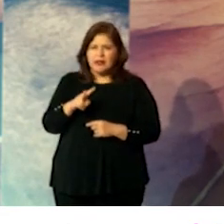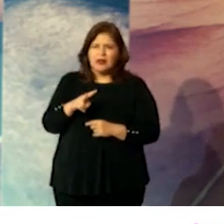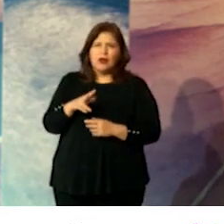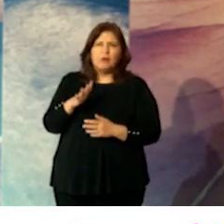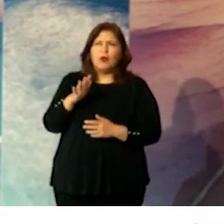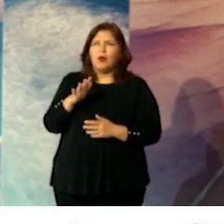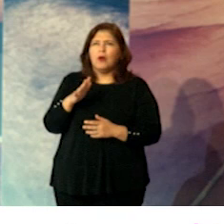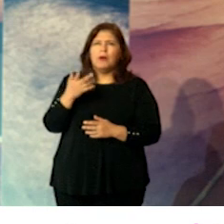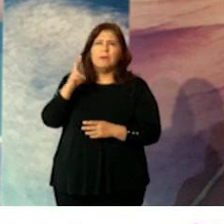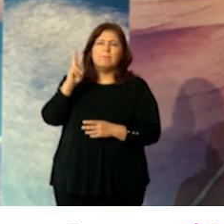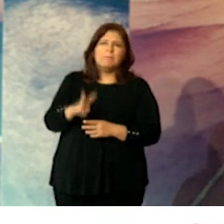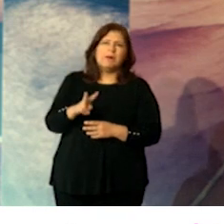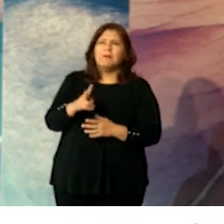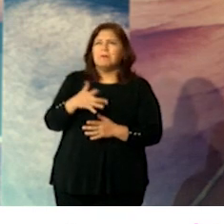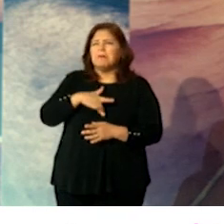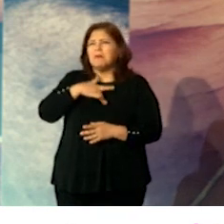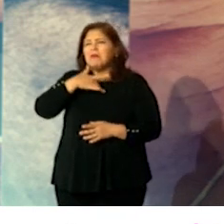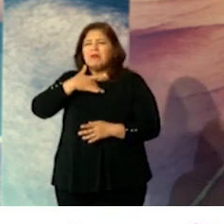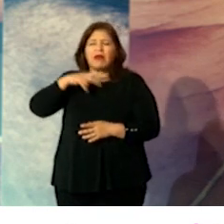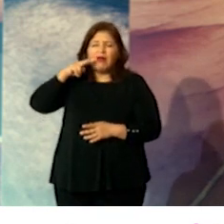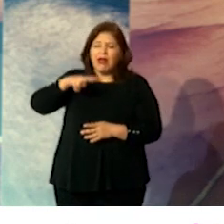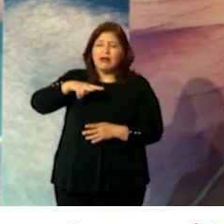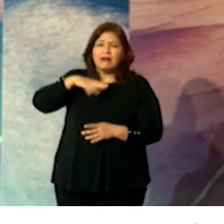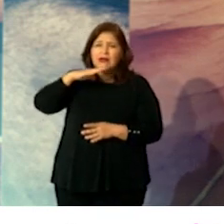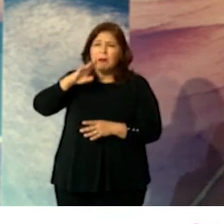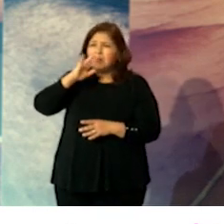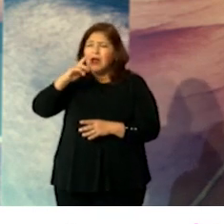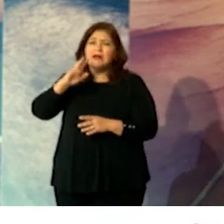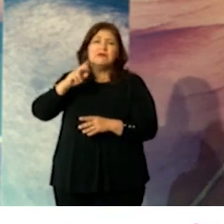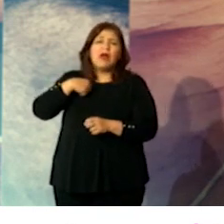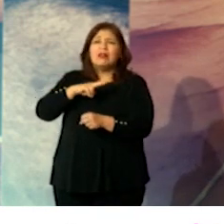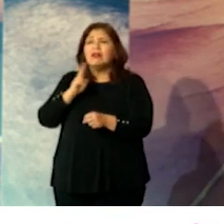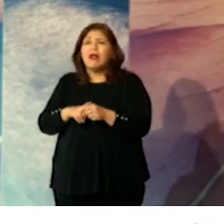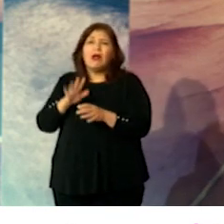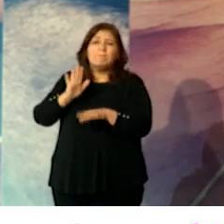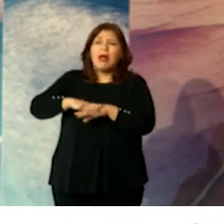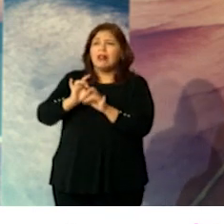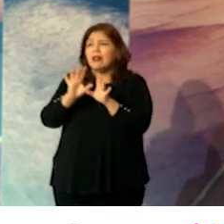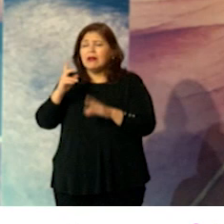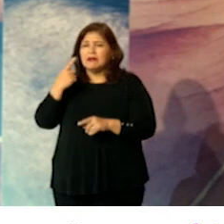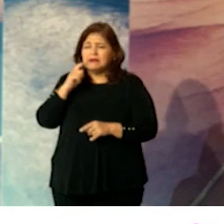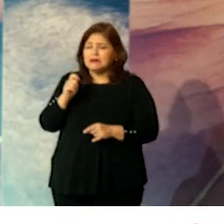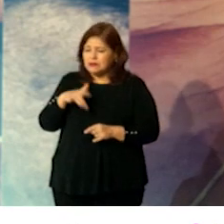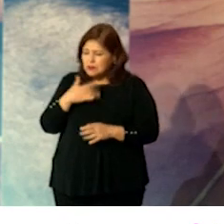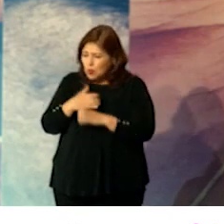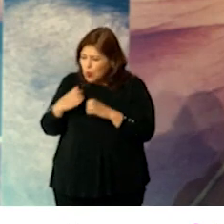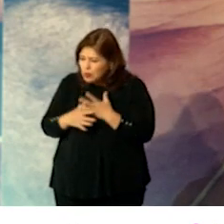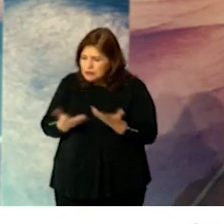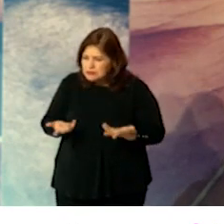mal. ¿Ya? La banalidad del mal, hay hartas cosas que decía en el libro, pero una cosa que creo que es fundamental